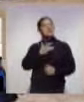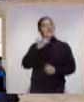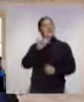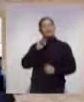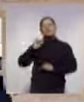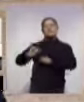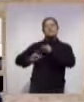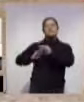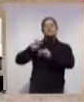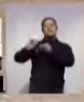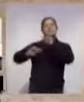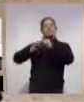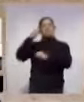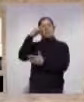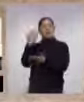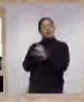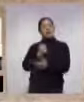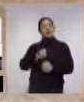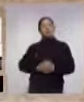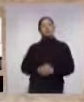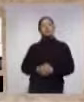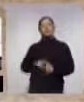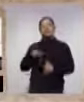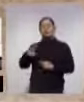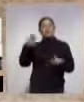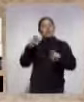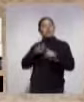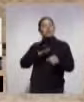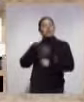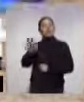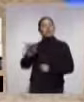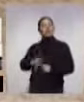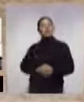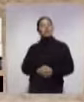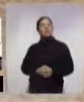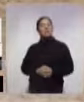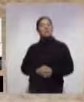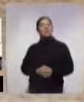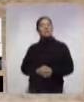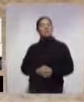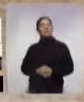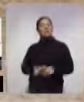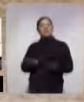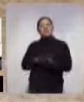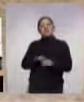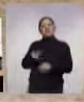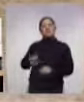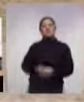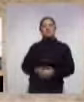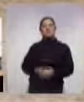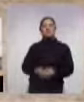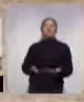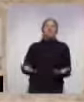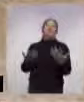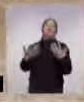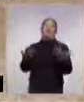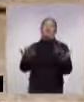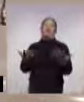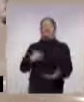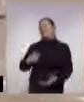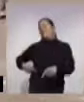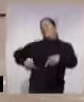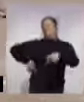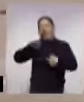paso para llegar a la final. ¿Hoy cuál fue la clave para ganar? Pues tocar el balón para llegar a la